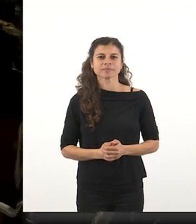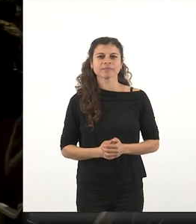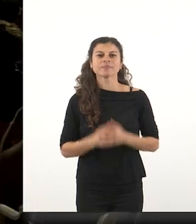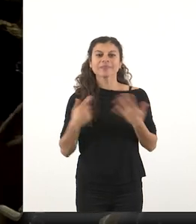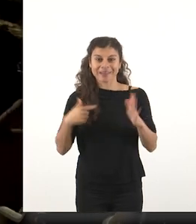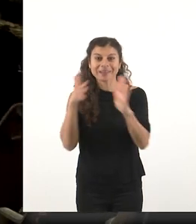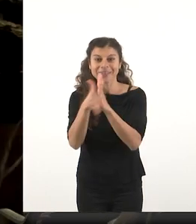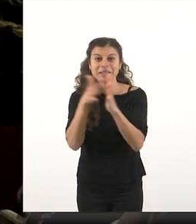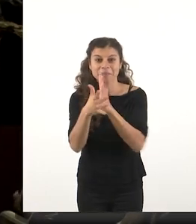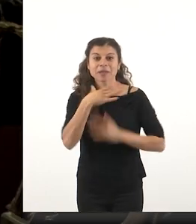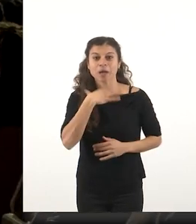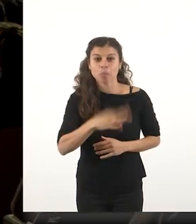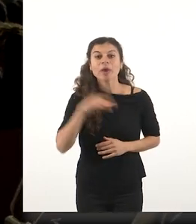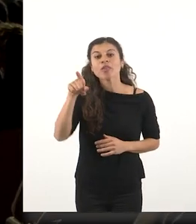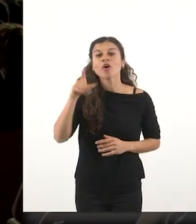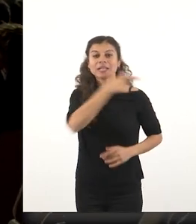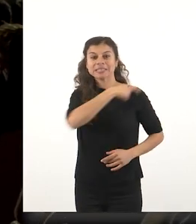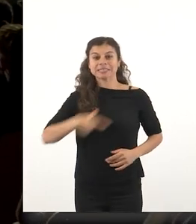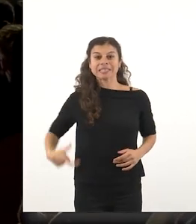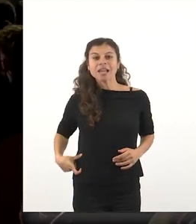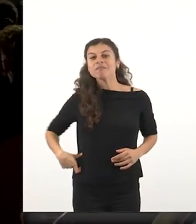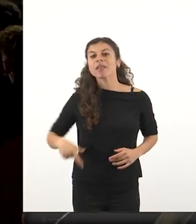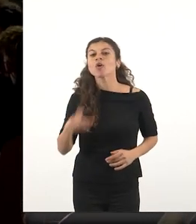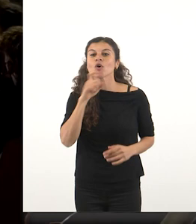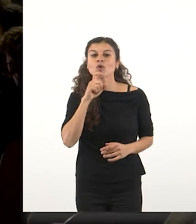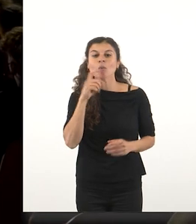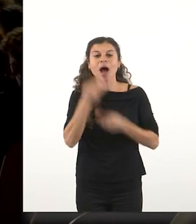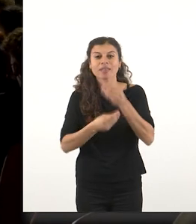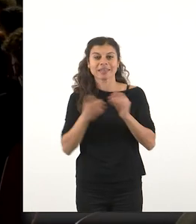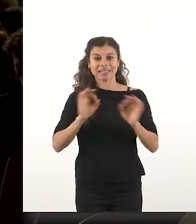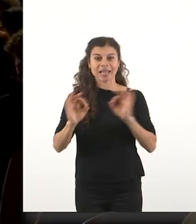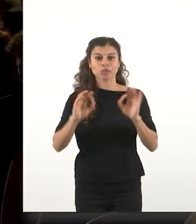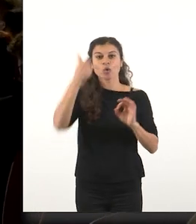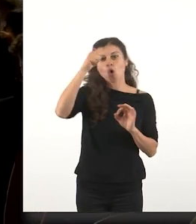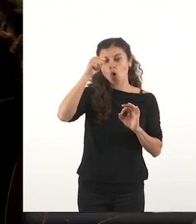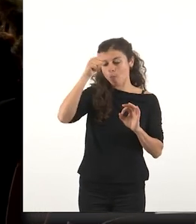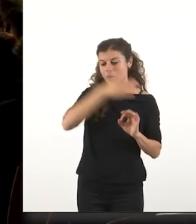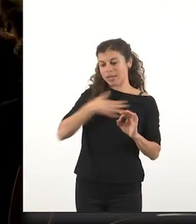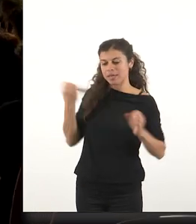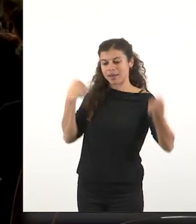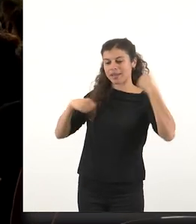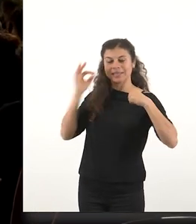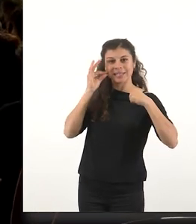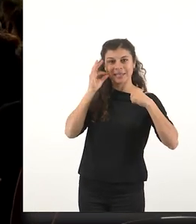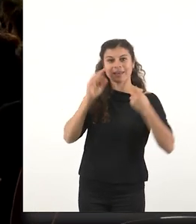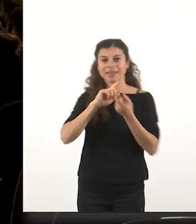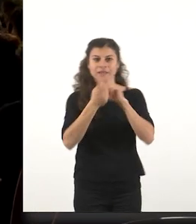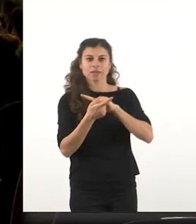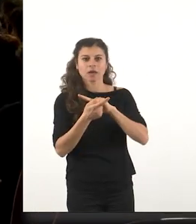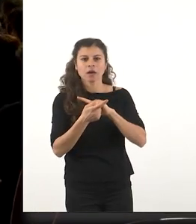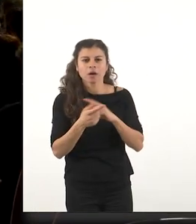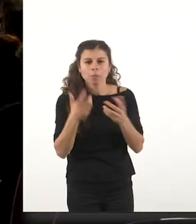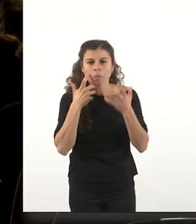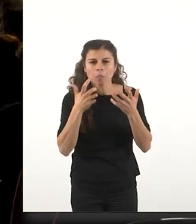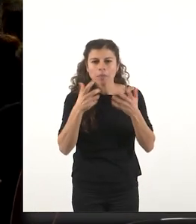¿Supongo explicar cómo me enseñaron en El Salvador a hacer de tío, ser una tía y una tía de tío? ¿Lo puedo contar? ¿Cómo se nota que no soy de Cádiz?